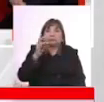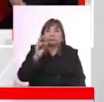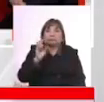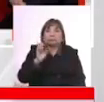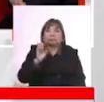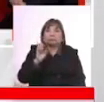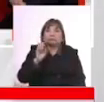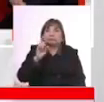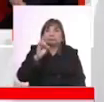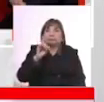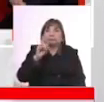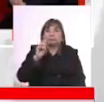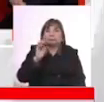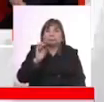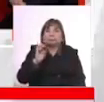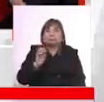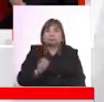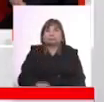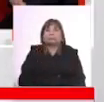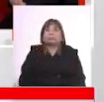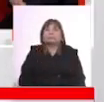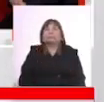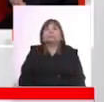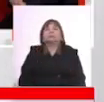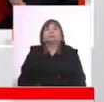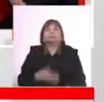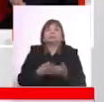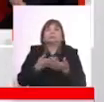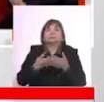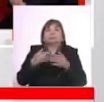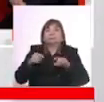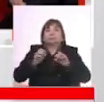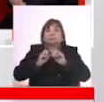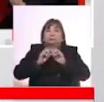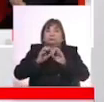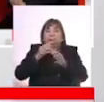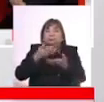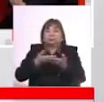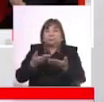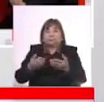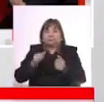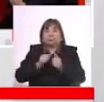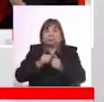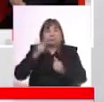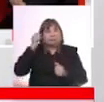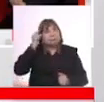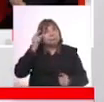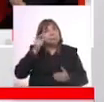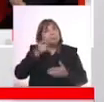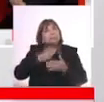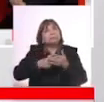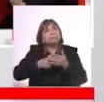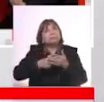1.700 UIT. El presente cambio se sustenta en el sentido que el Fondo